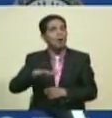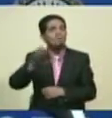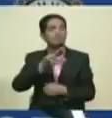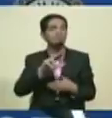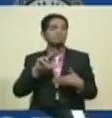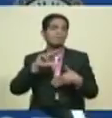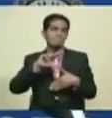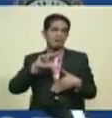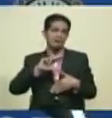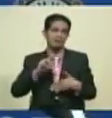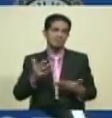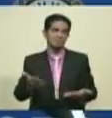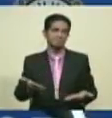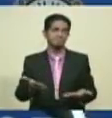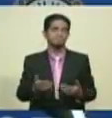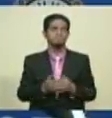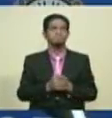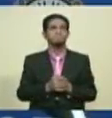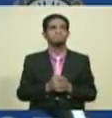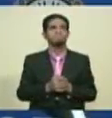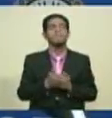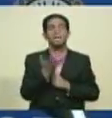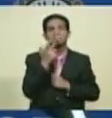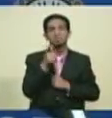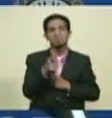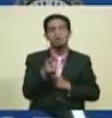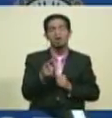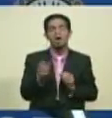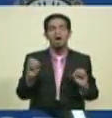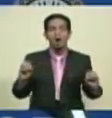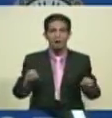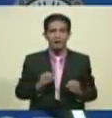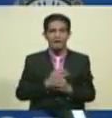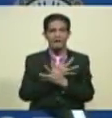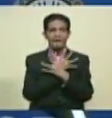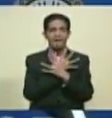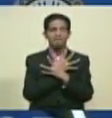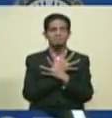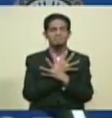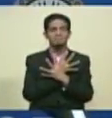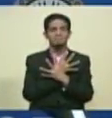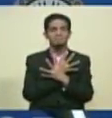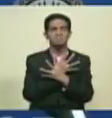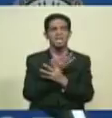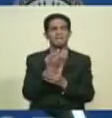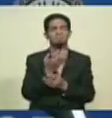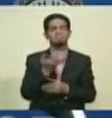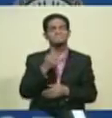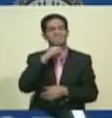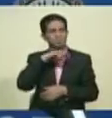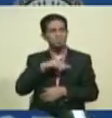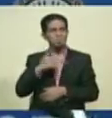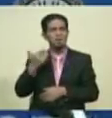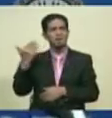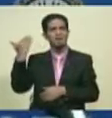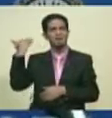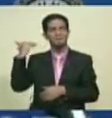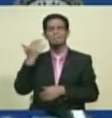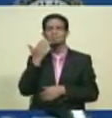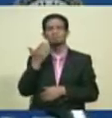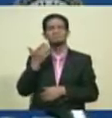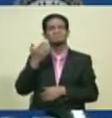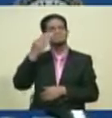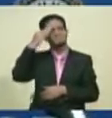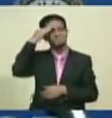Caribe. Muy por el contrario, la Organización de los Estados Americanos ha sido utilizada históricamente por algo, fue Fidel Castro que la